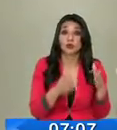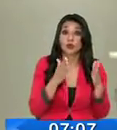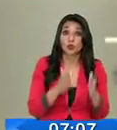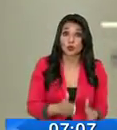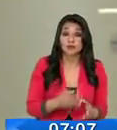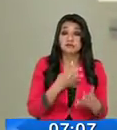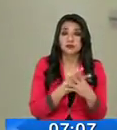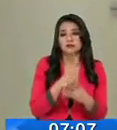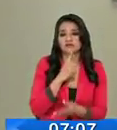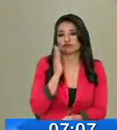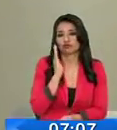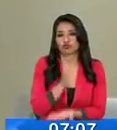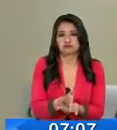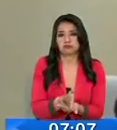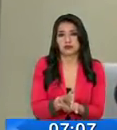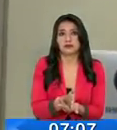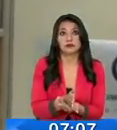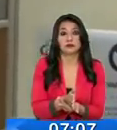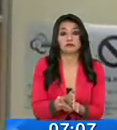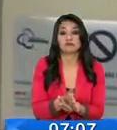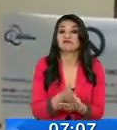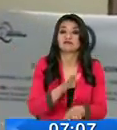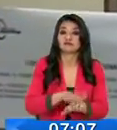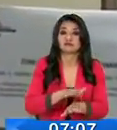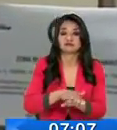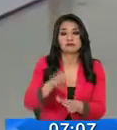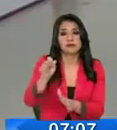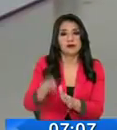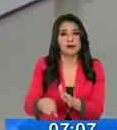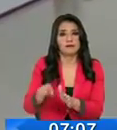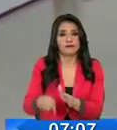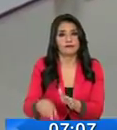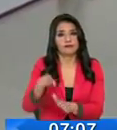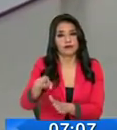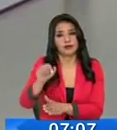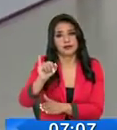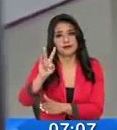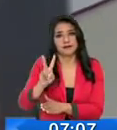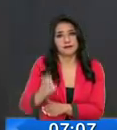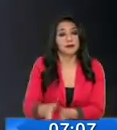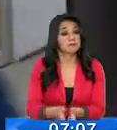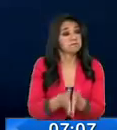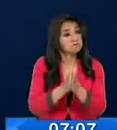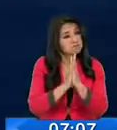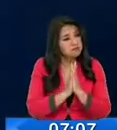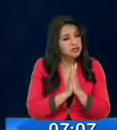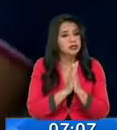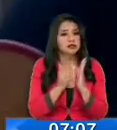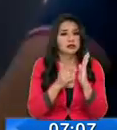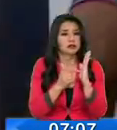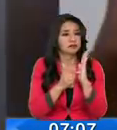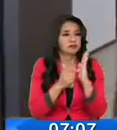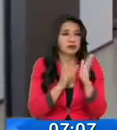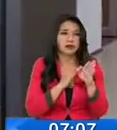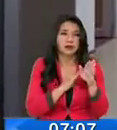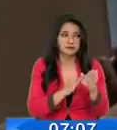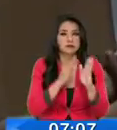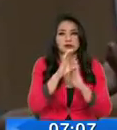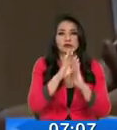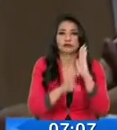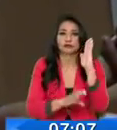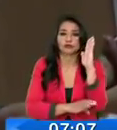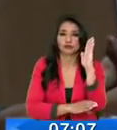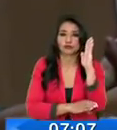garantías penales, Jorge Martínez, luego de que la defensa de Espinel solicitara un principio constitucional para que, según señala, no